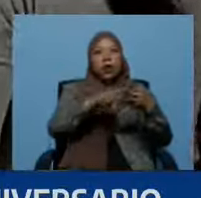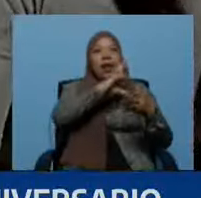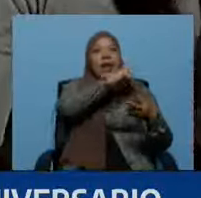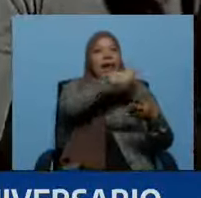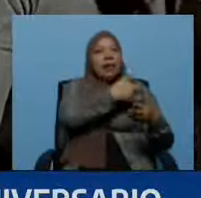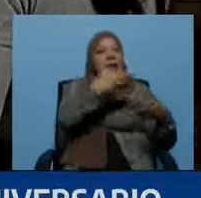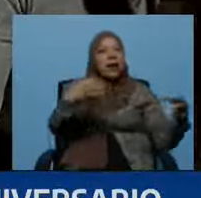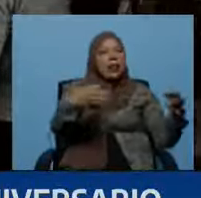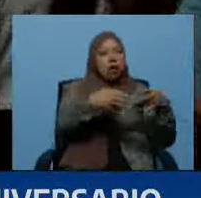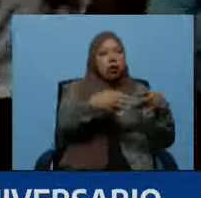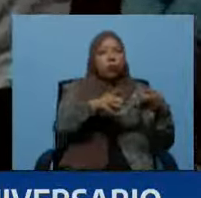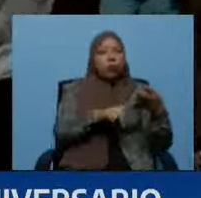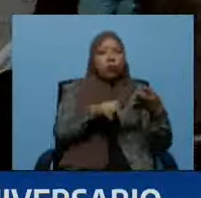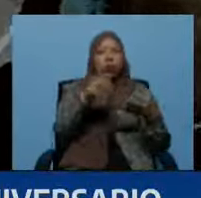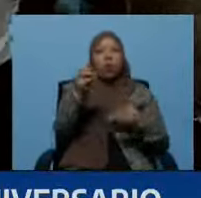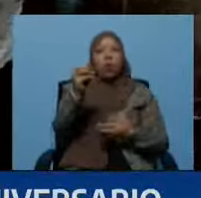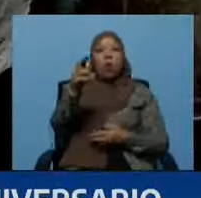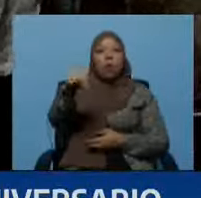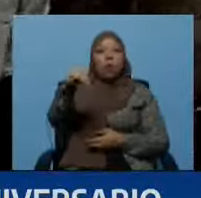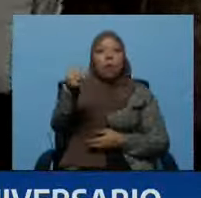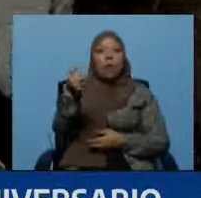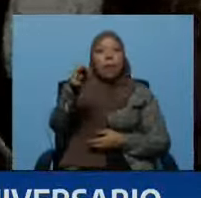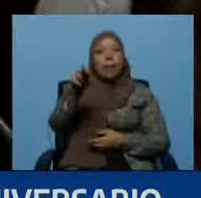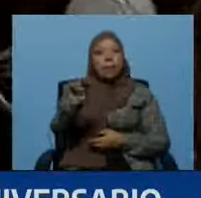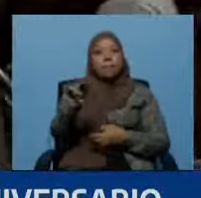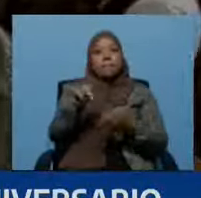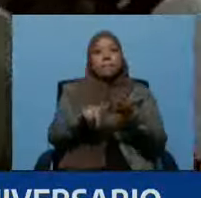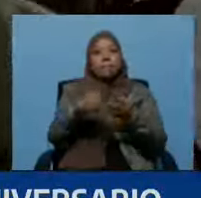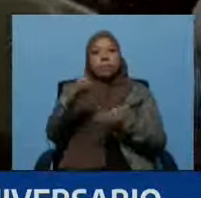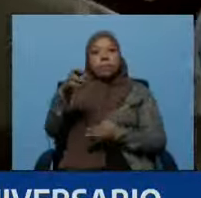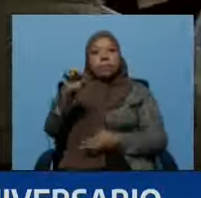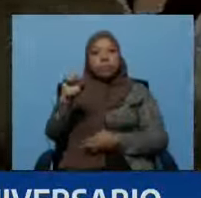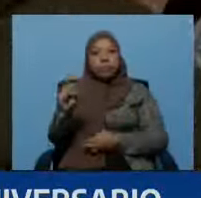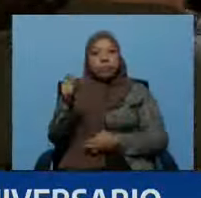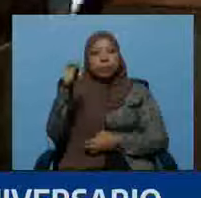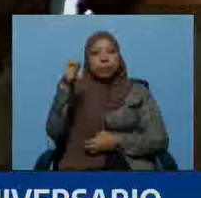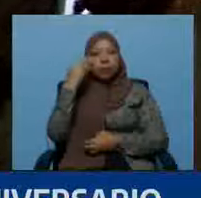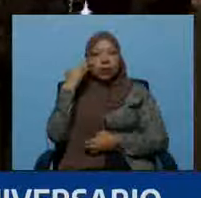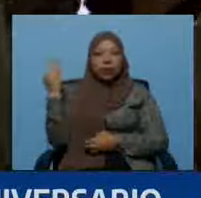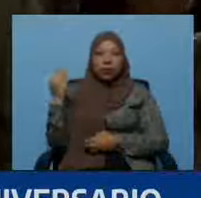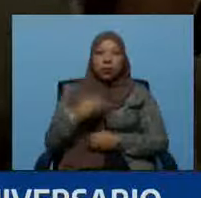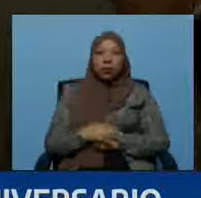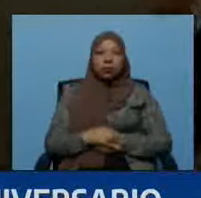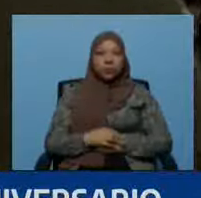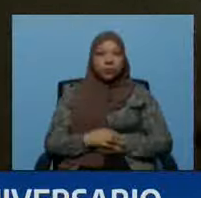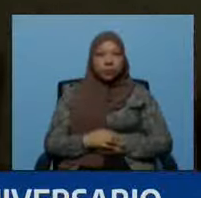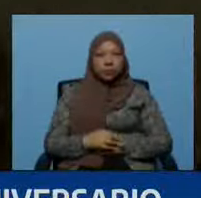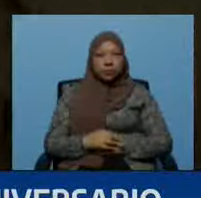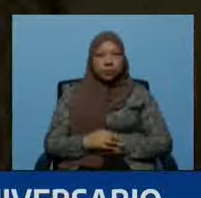Belsare, general de división Omar Enrique Pérez La Rosa, general de división César Augusto Lugo Rivera.